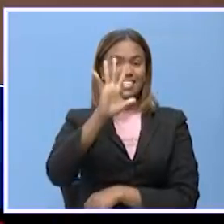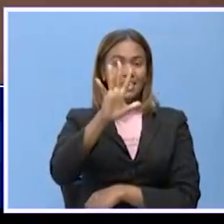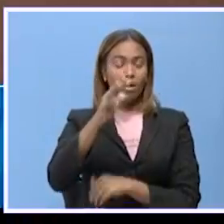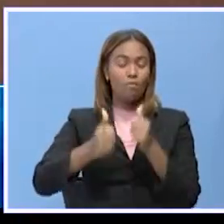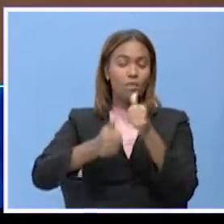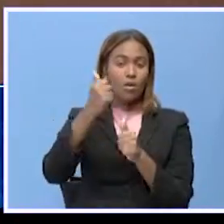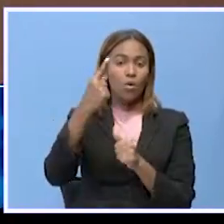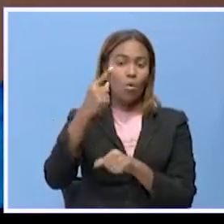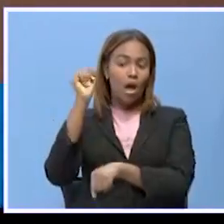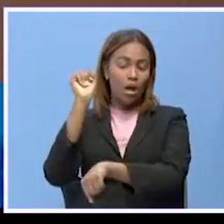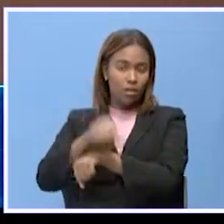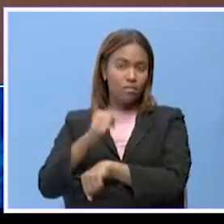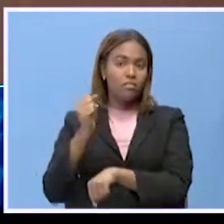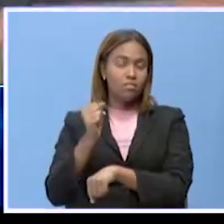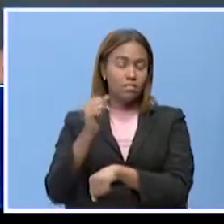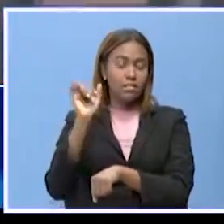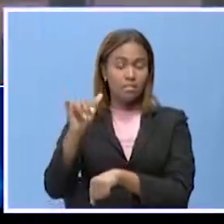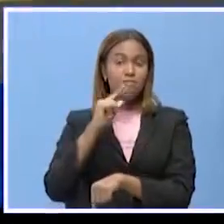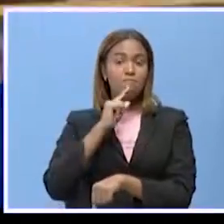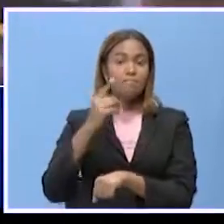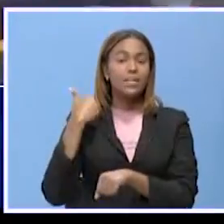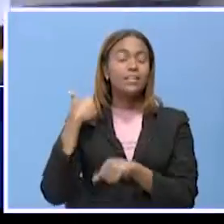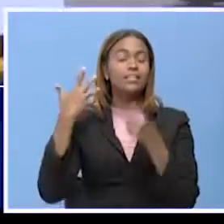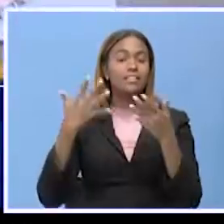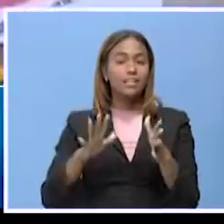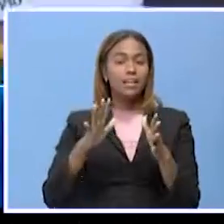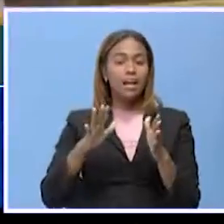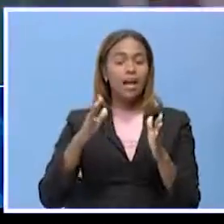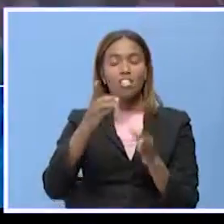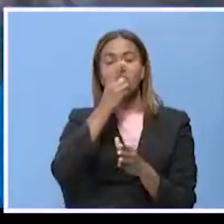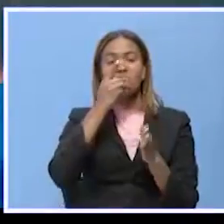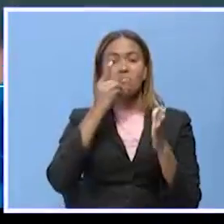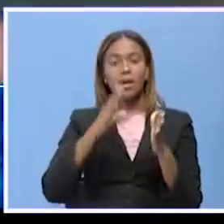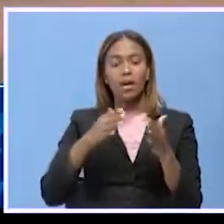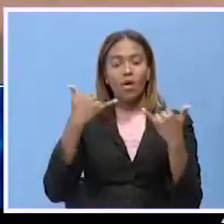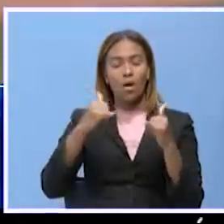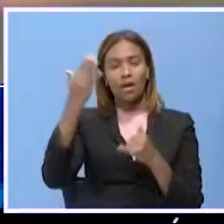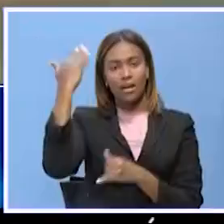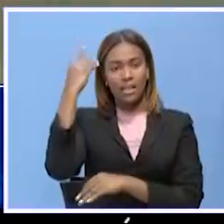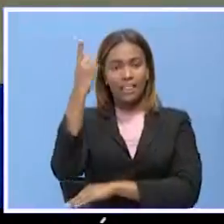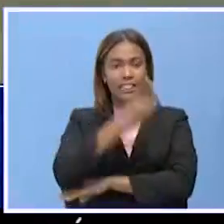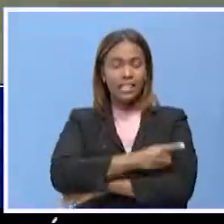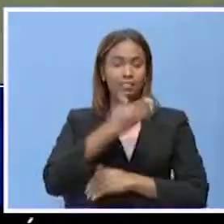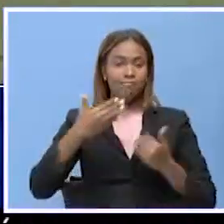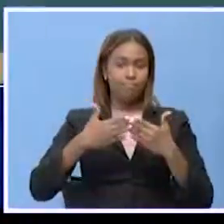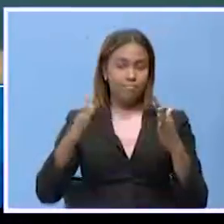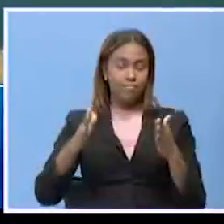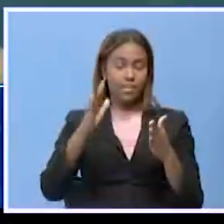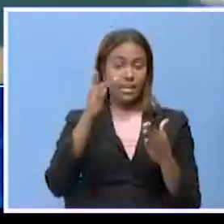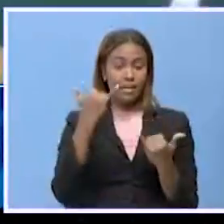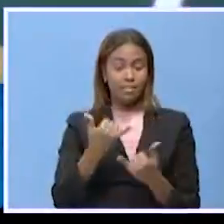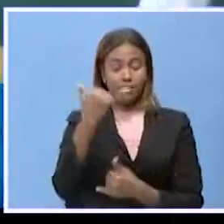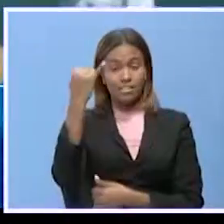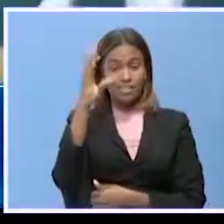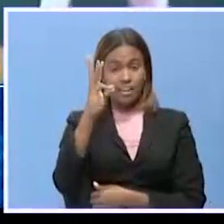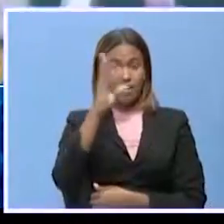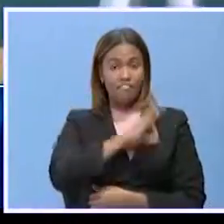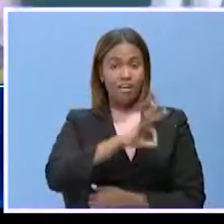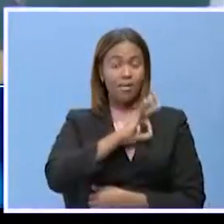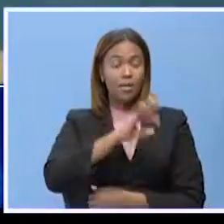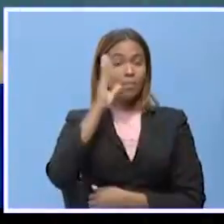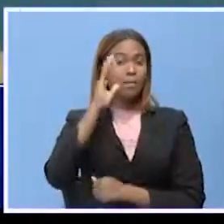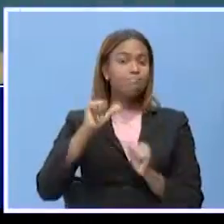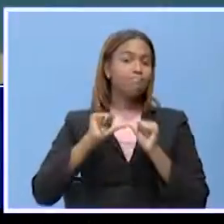5 victorias y una derrota, que fue precisamente ante Dominicana en el día inaugural. Este 6 de febrero sin